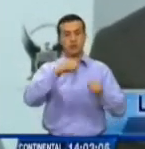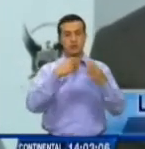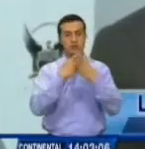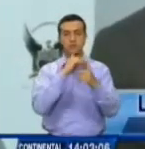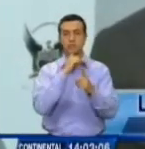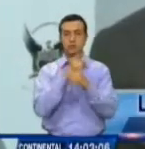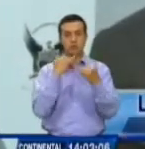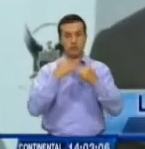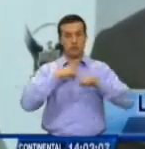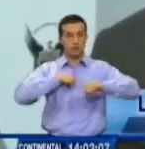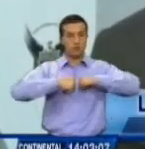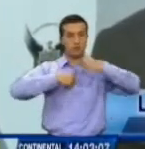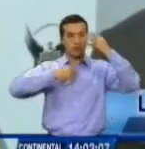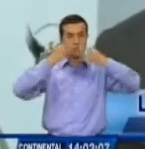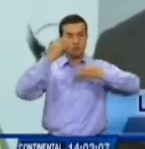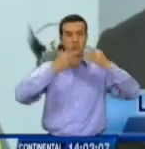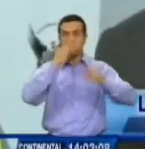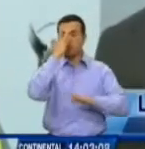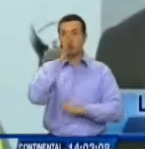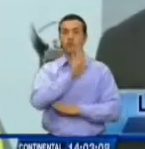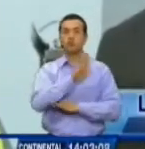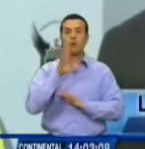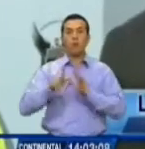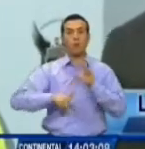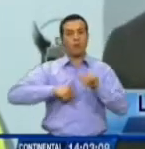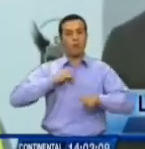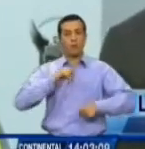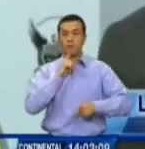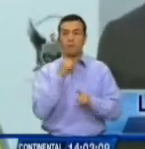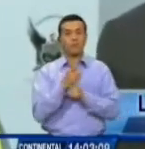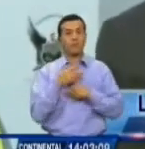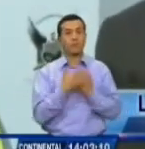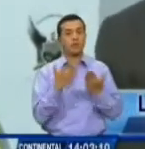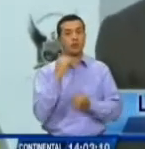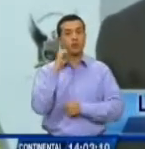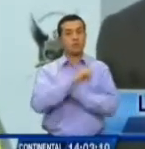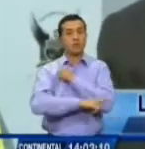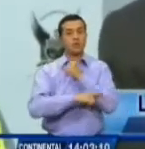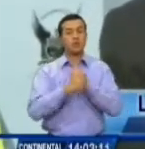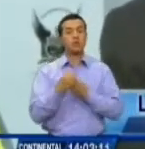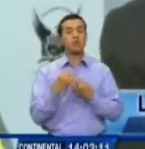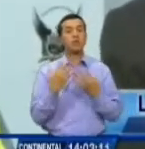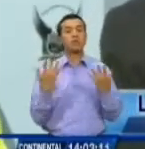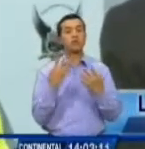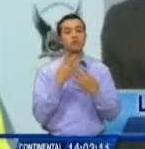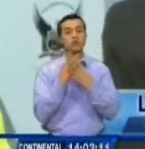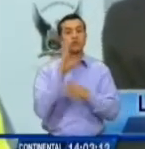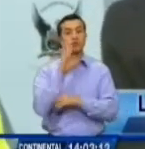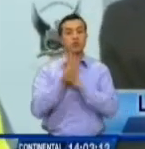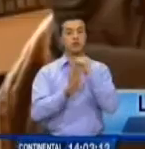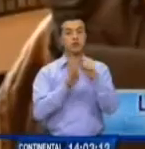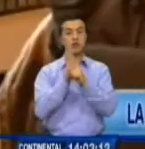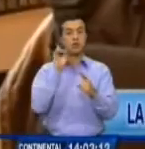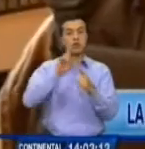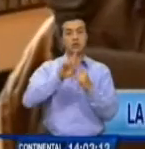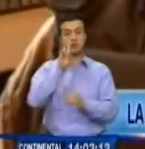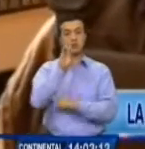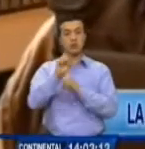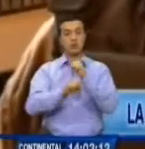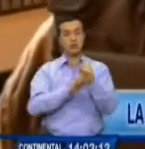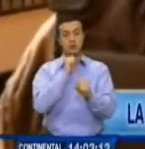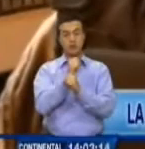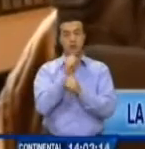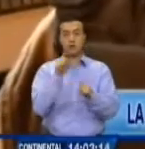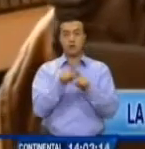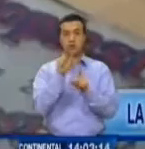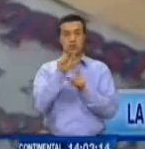están siendo procesadas por el delito de estafa, que pueden afrontar una pena privativa de libertad de 5 a 7 años. Además, se detuvo